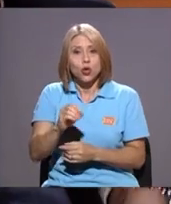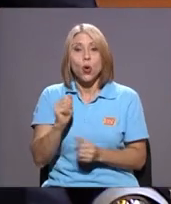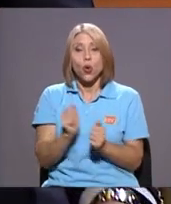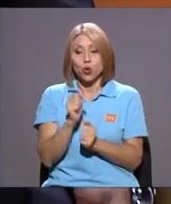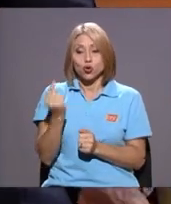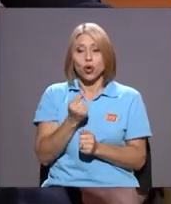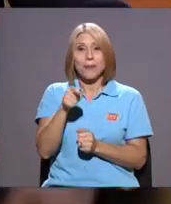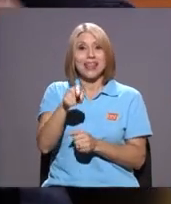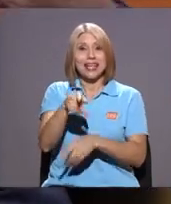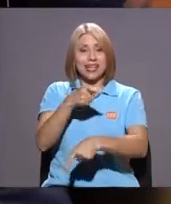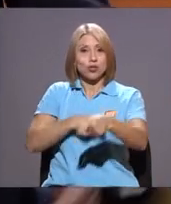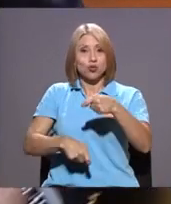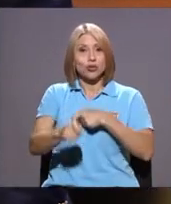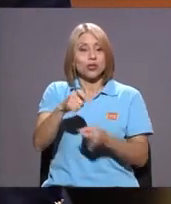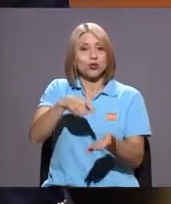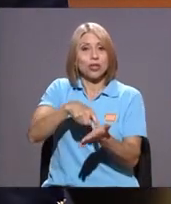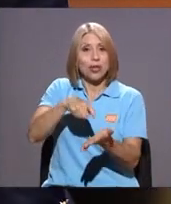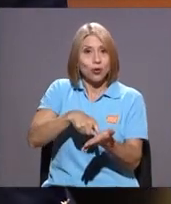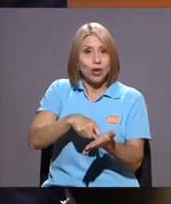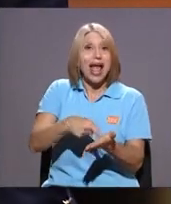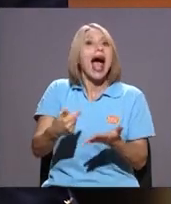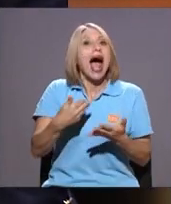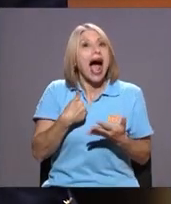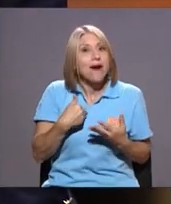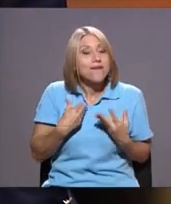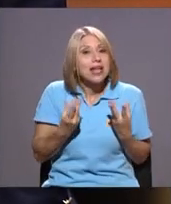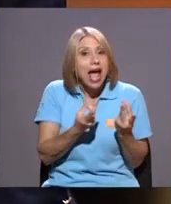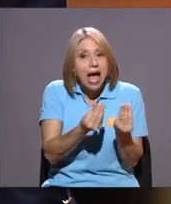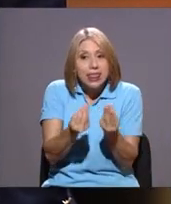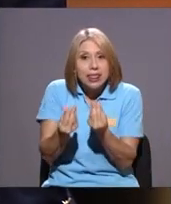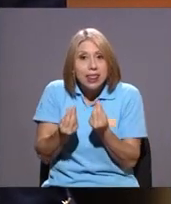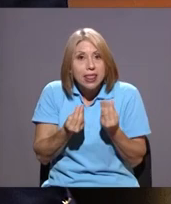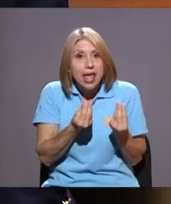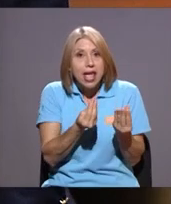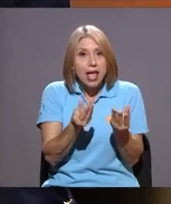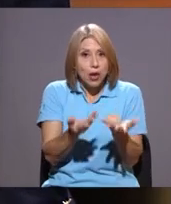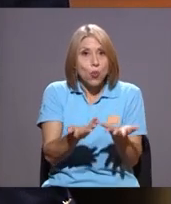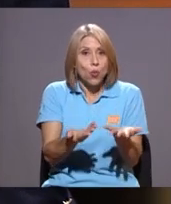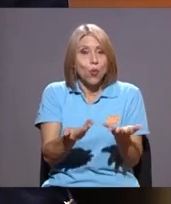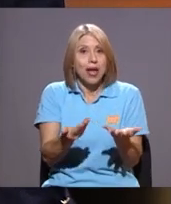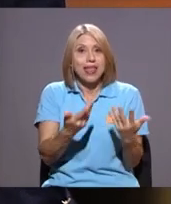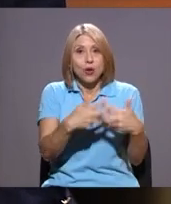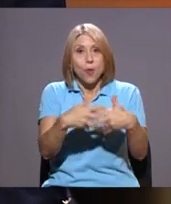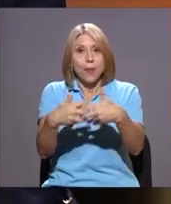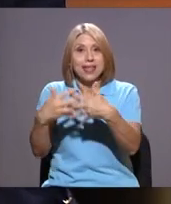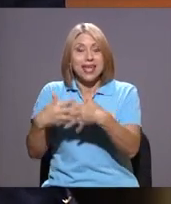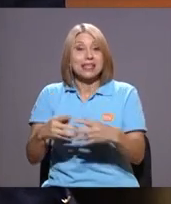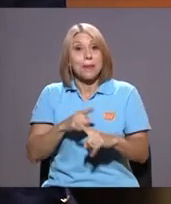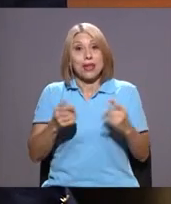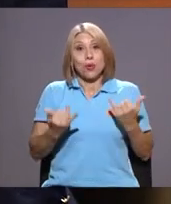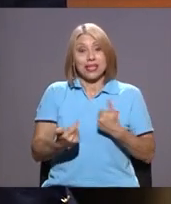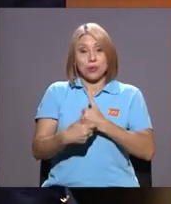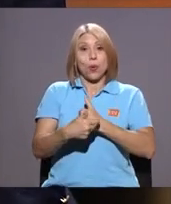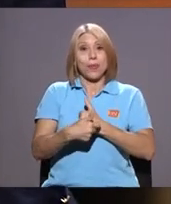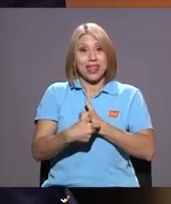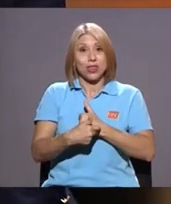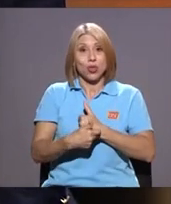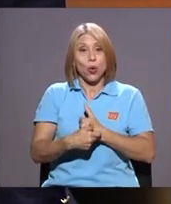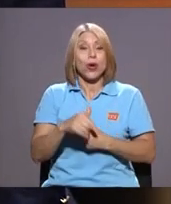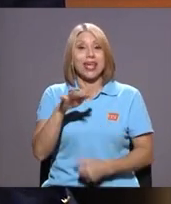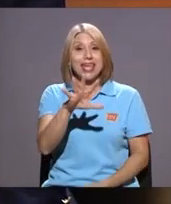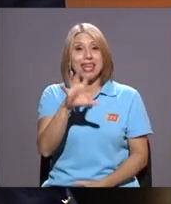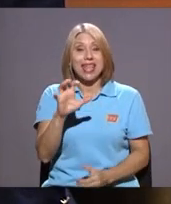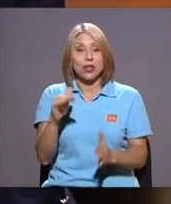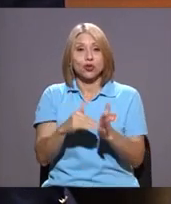deuda habría un oxígeno en el flujo de caja compañías más sin embargo duermen en este momento 500